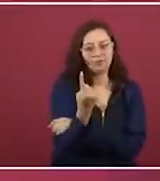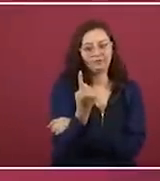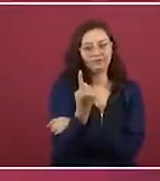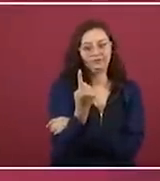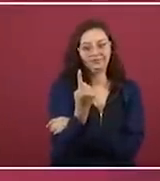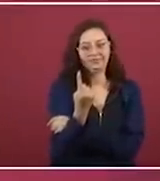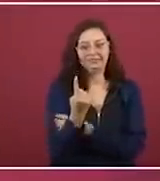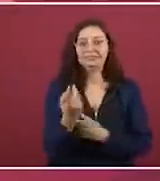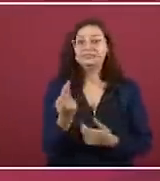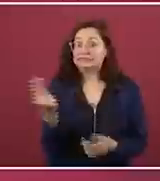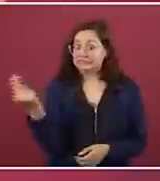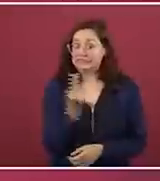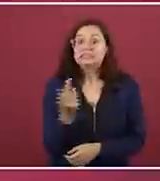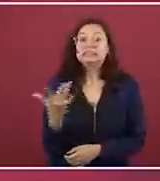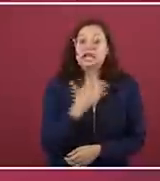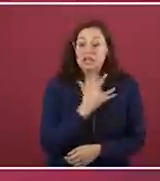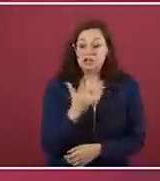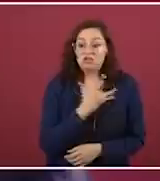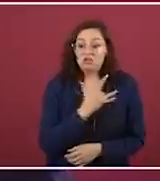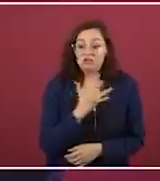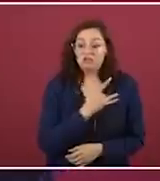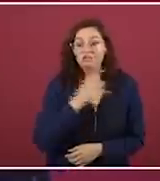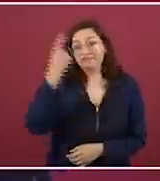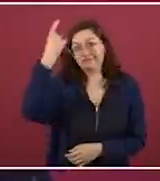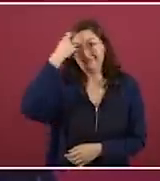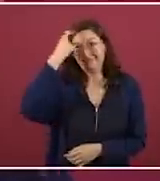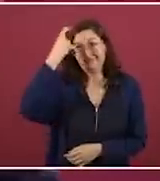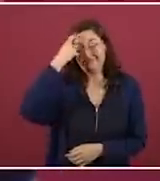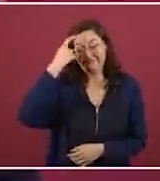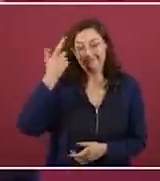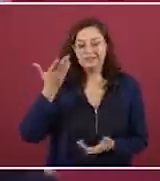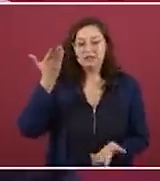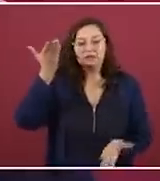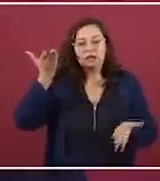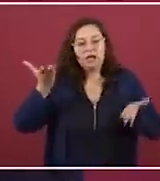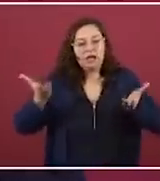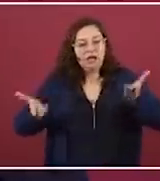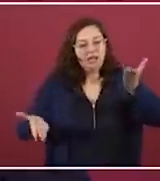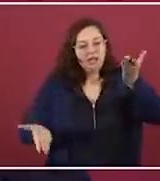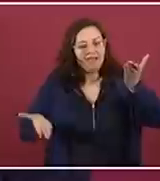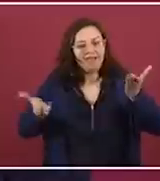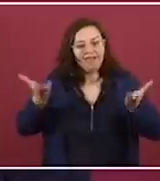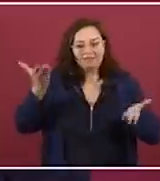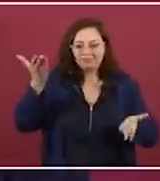Es corazón y cabeza. Es el equilibrio.